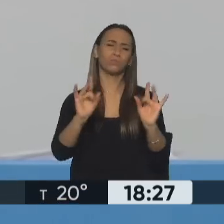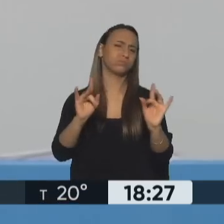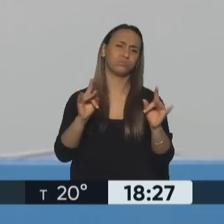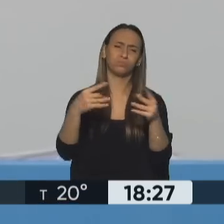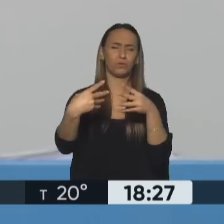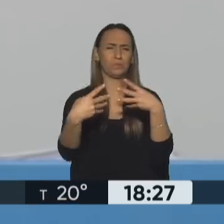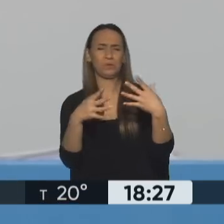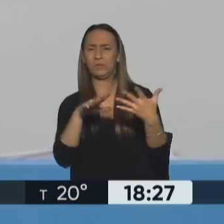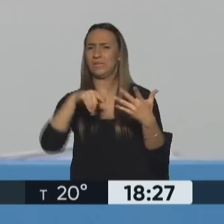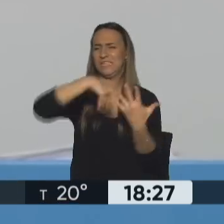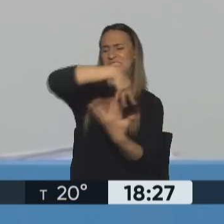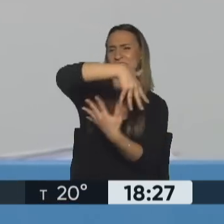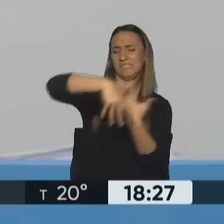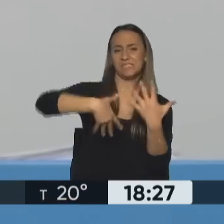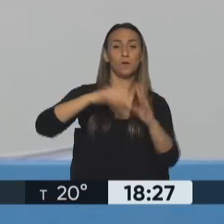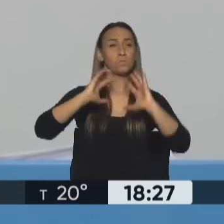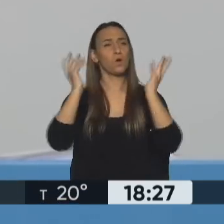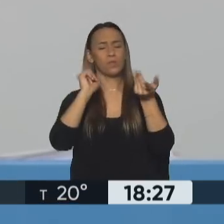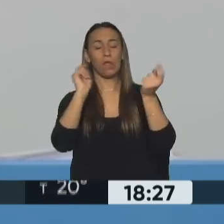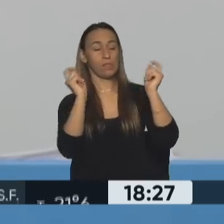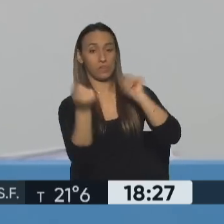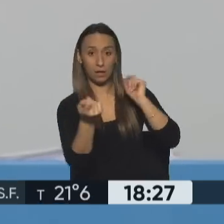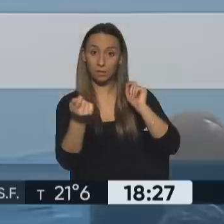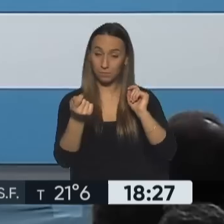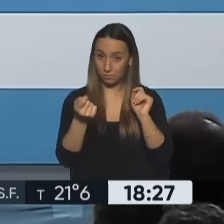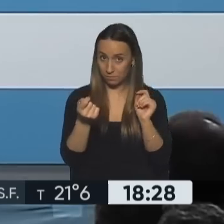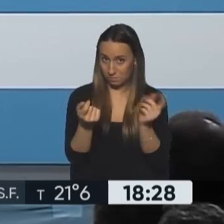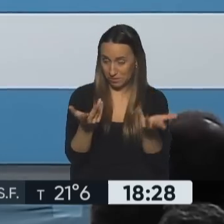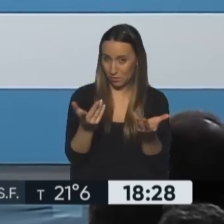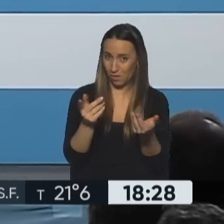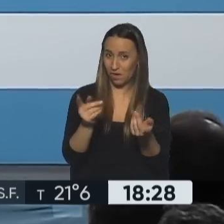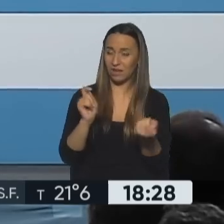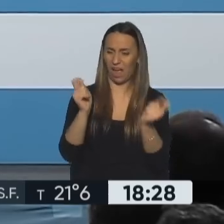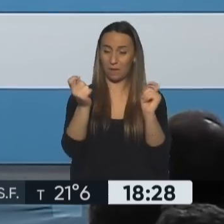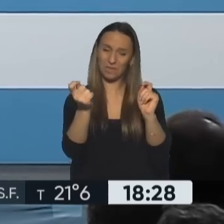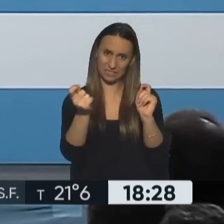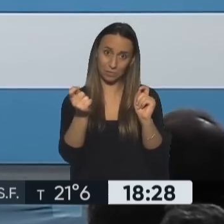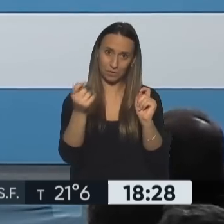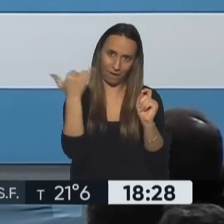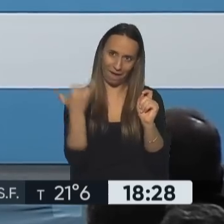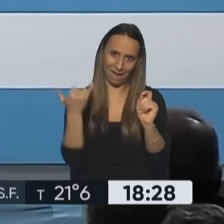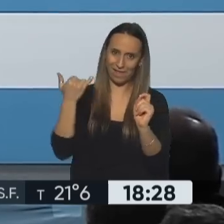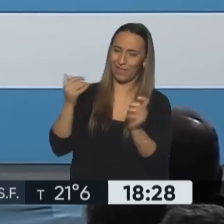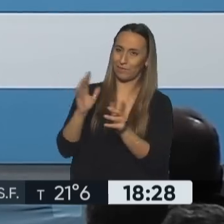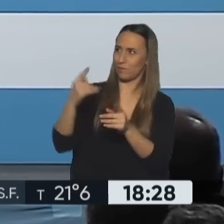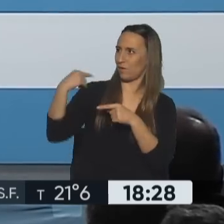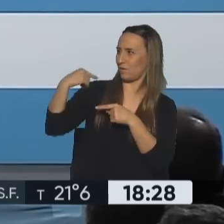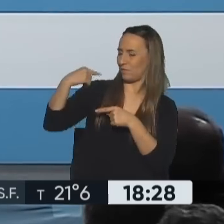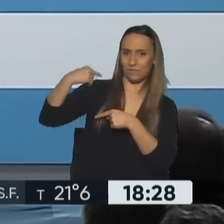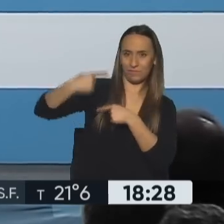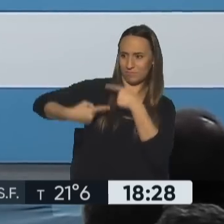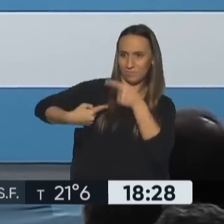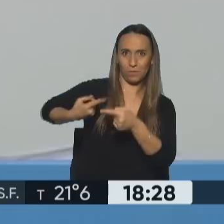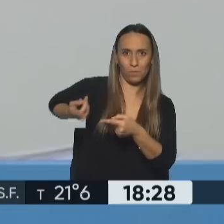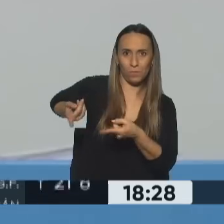tan cambiante, pero al mismo tiempo tanto que se repite, ¿no? Porque uno puede repetir la